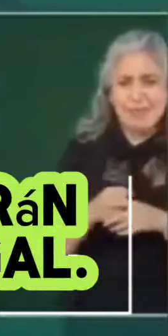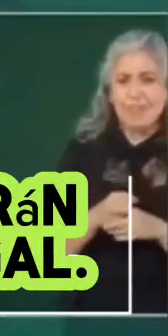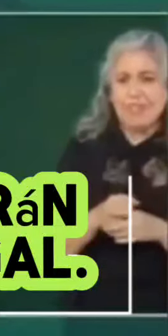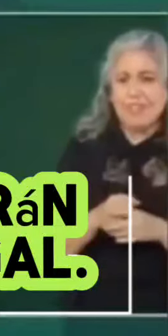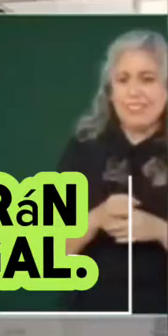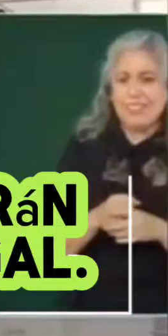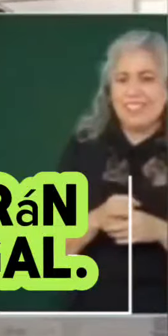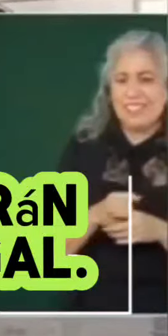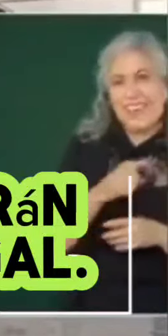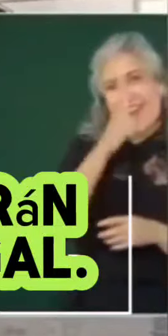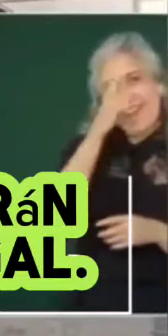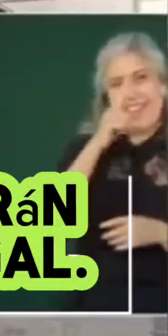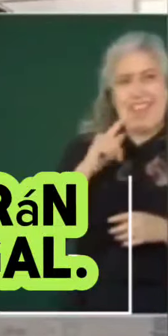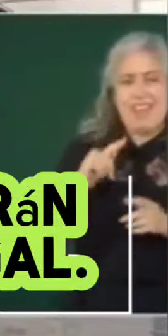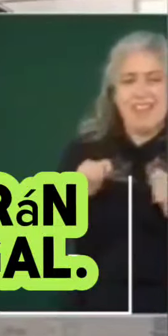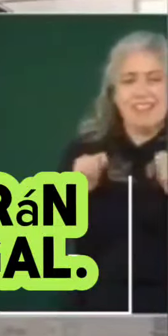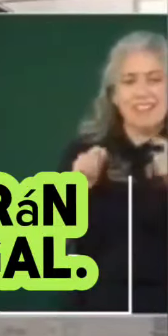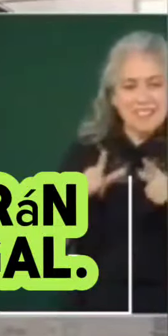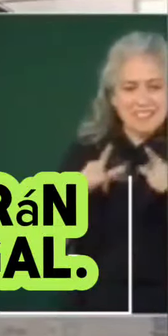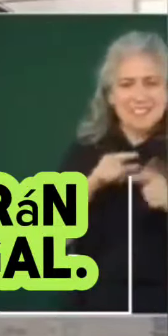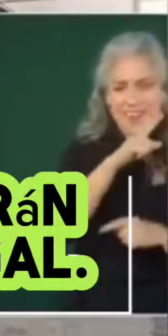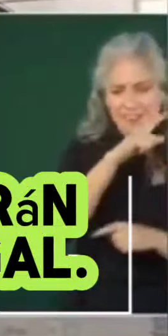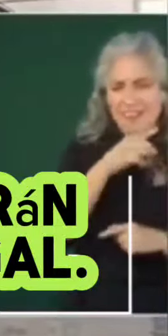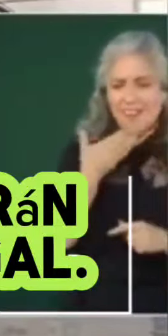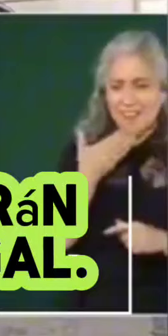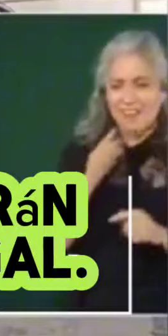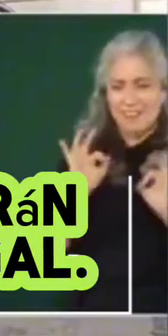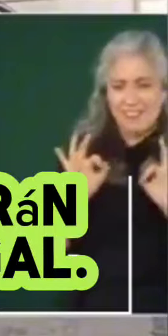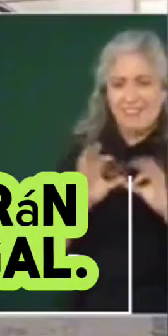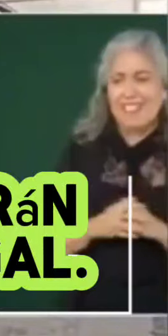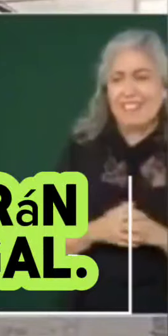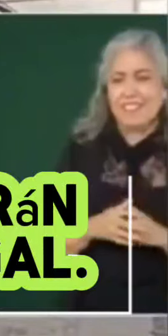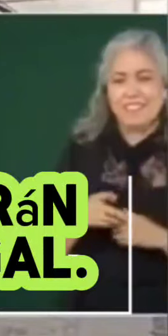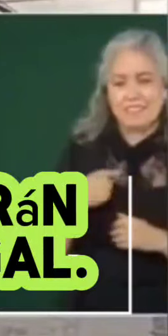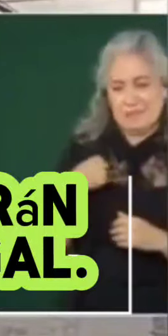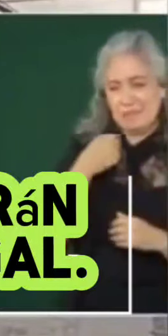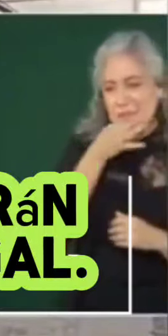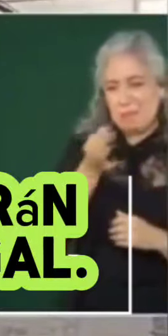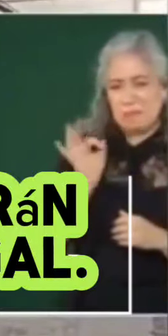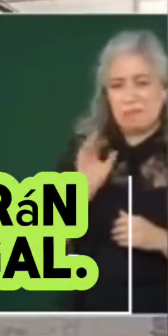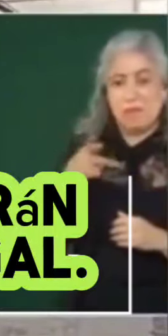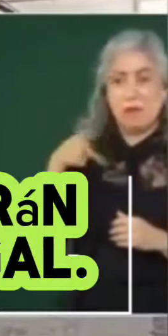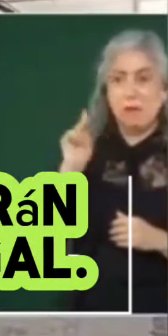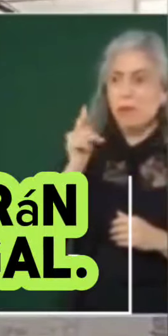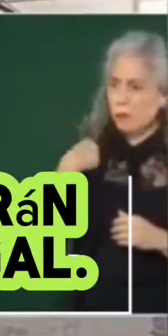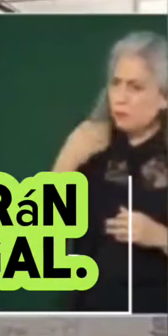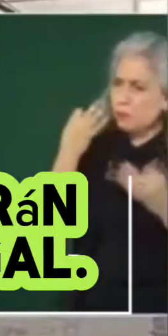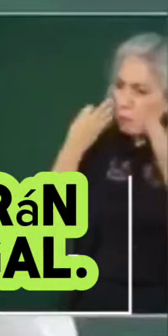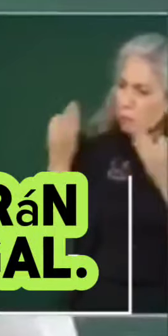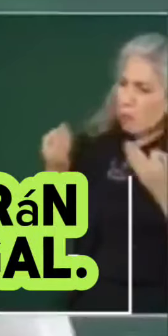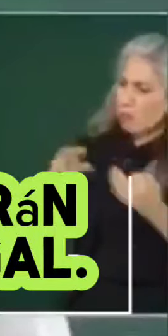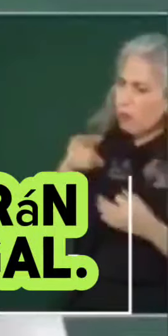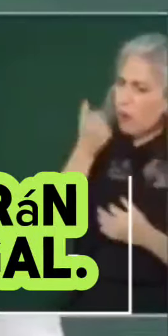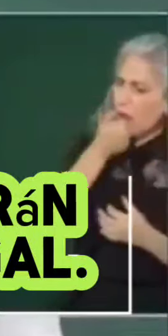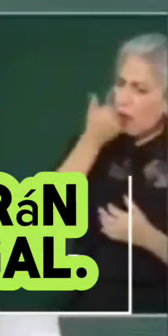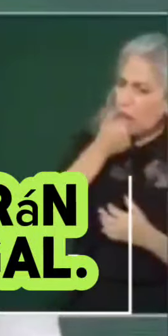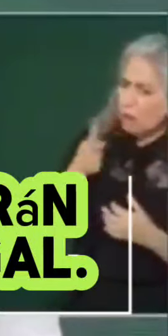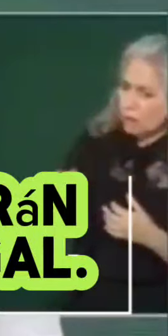en Tlaxcala. Esas, pero tenis nuevecitos.